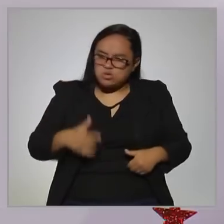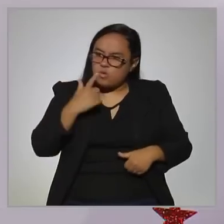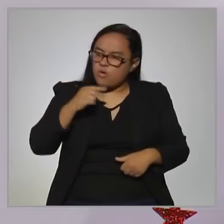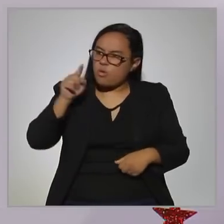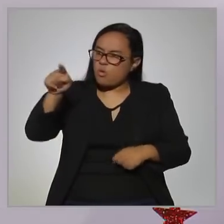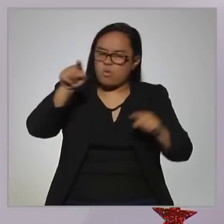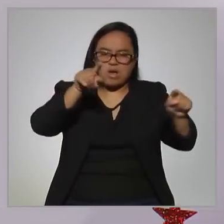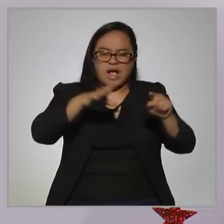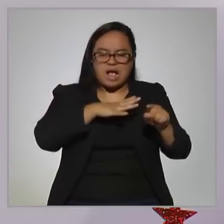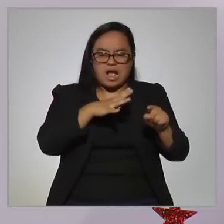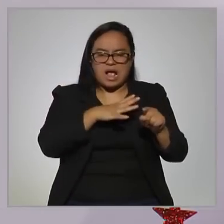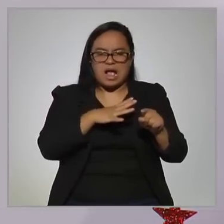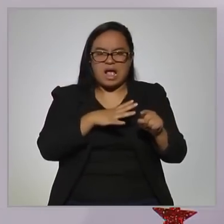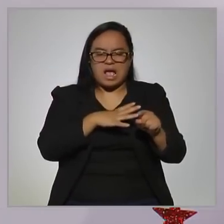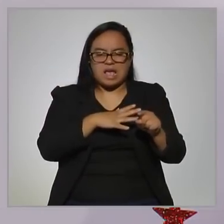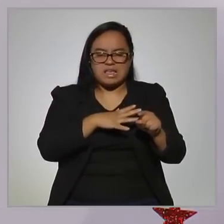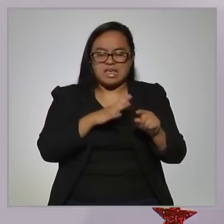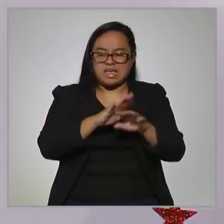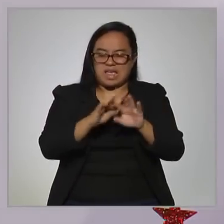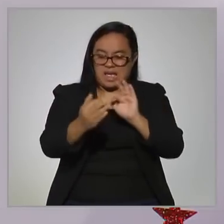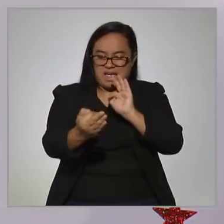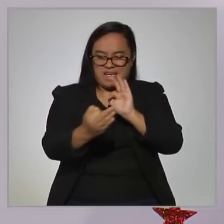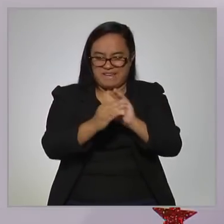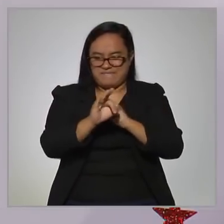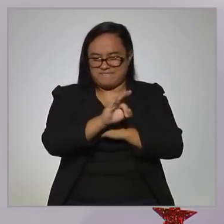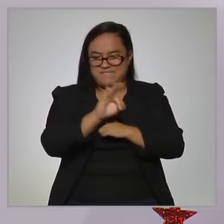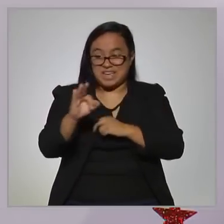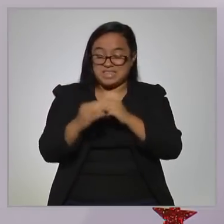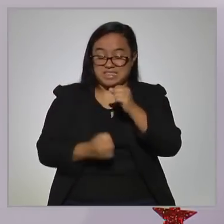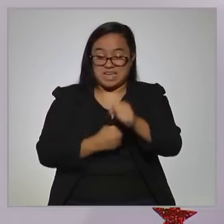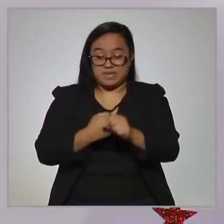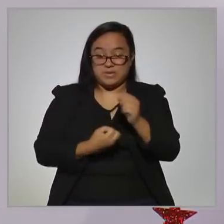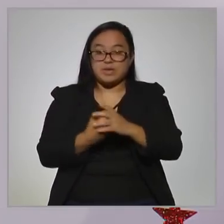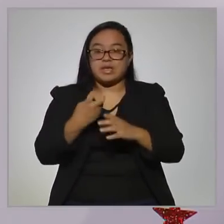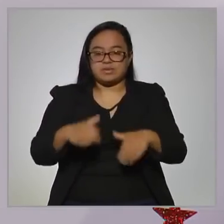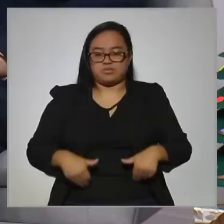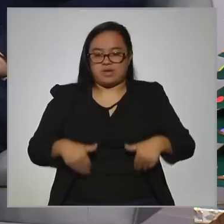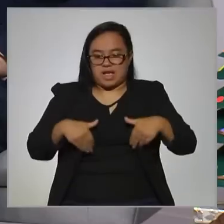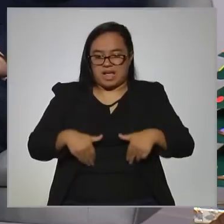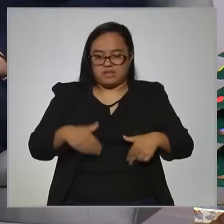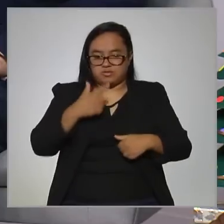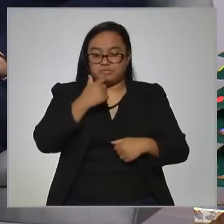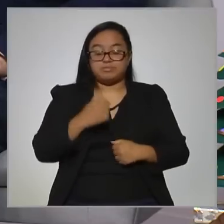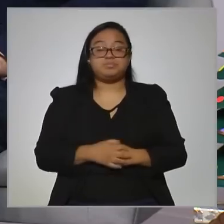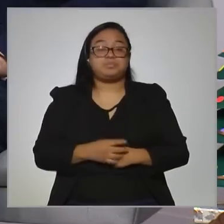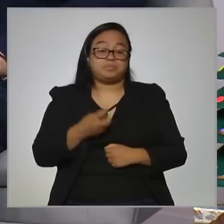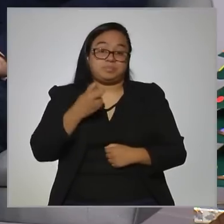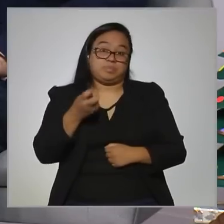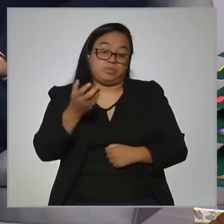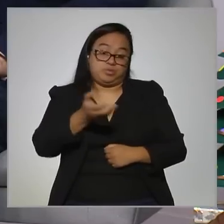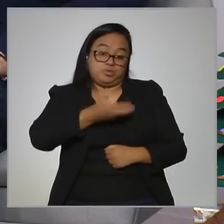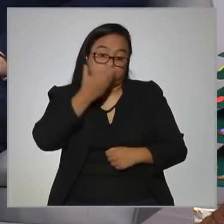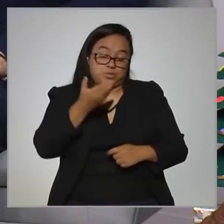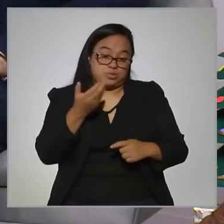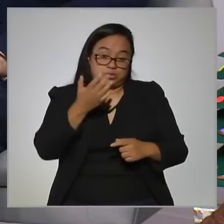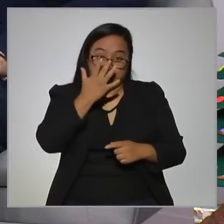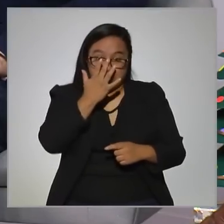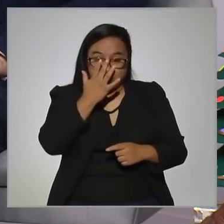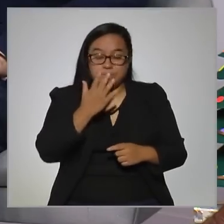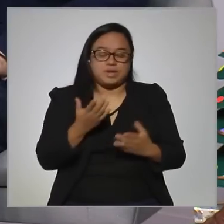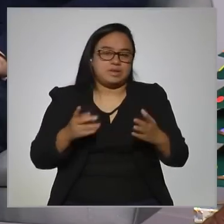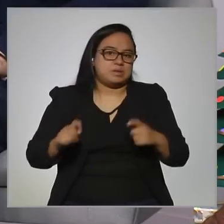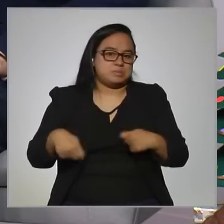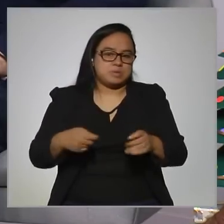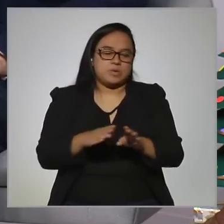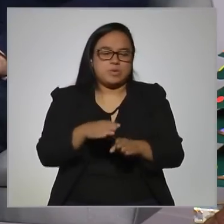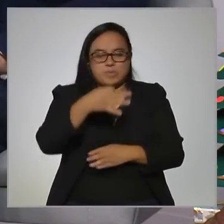lados cuando se va acercando la fecha del año nuevo. Claro, que ¿no? son, me imagino, parte de nuestras costumbres, de la manera